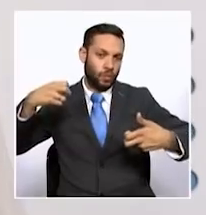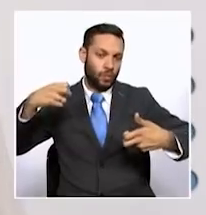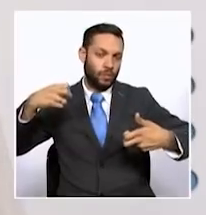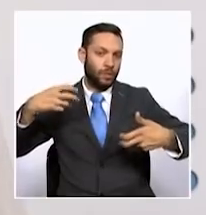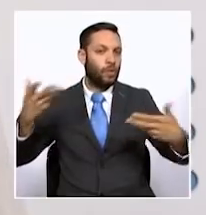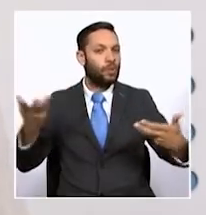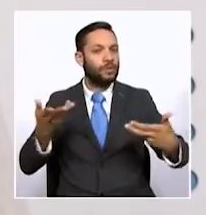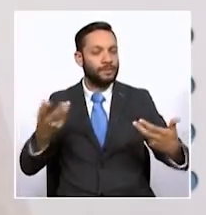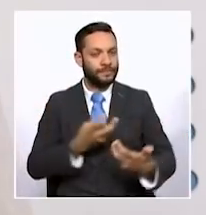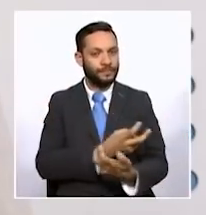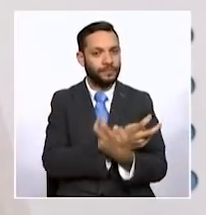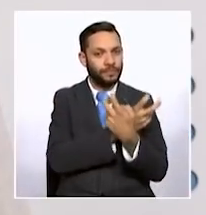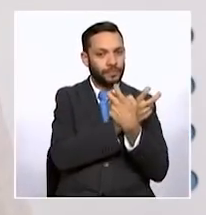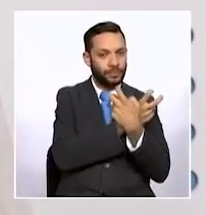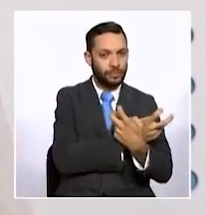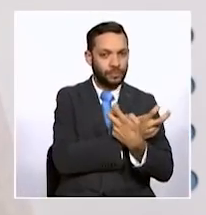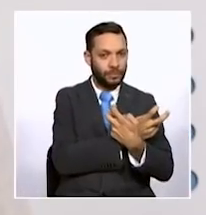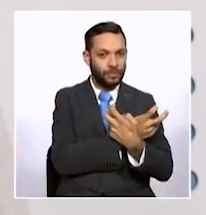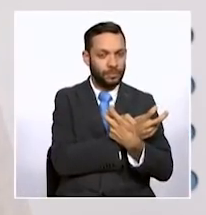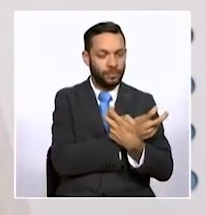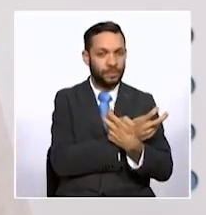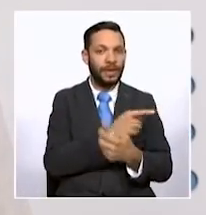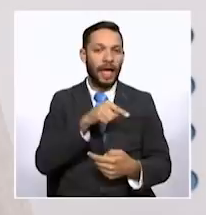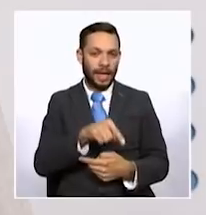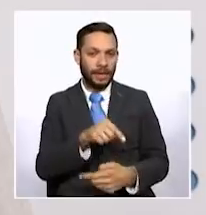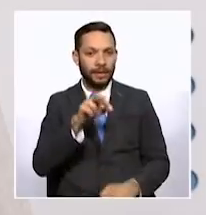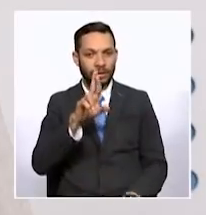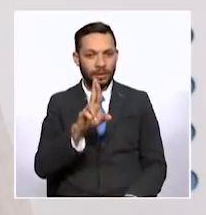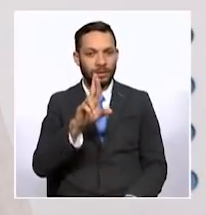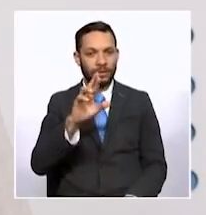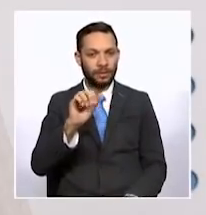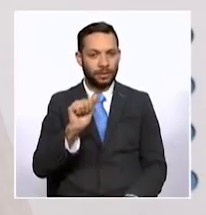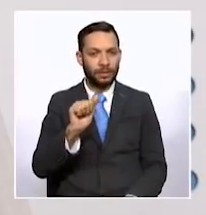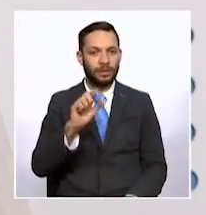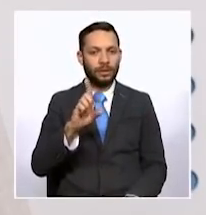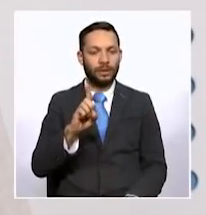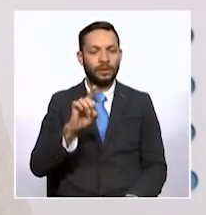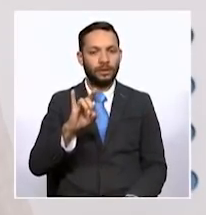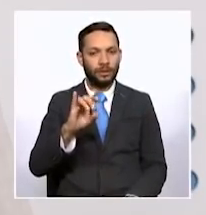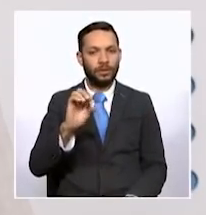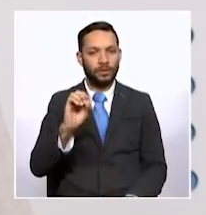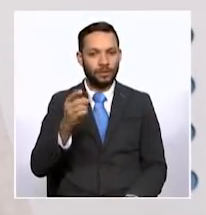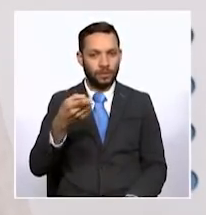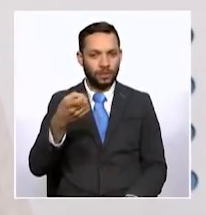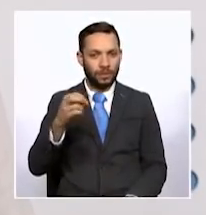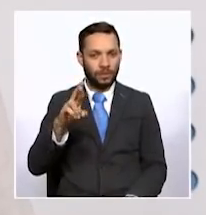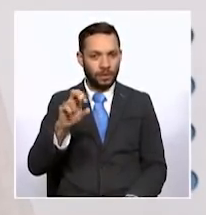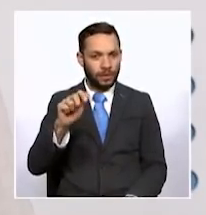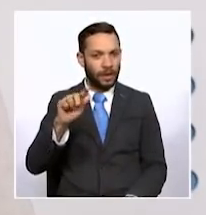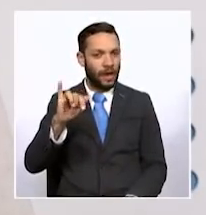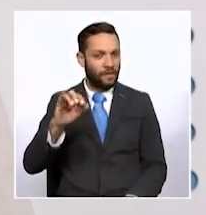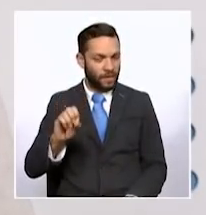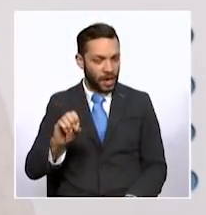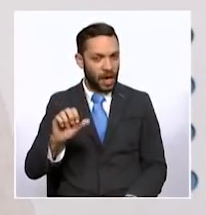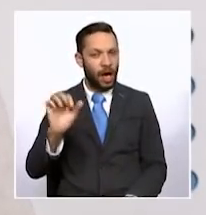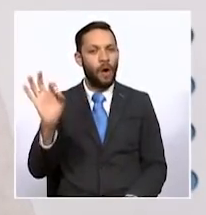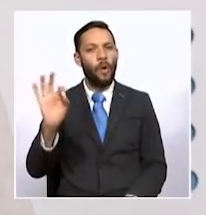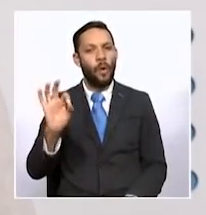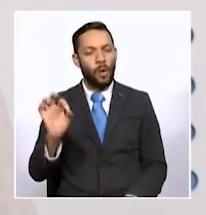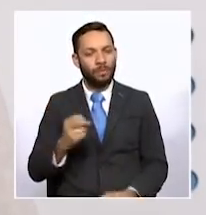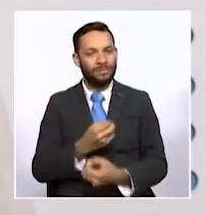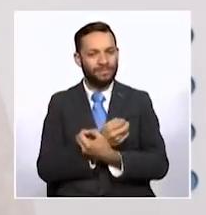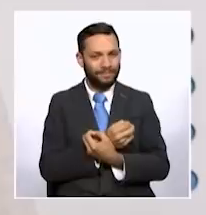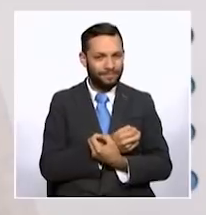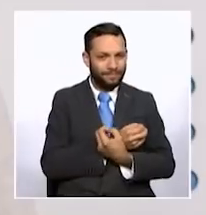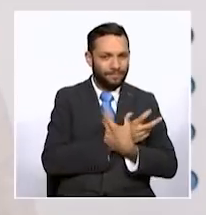parte ósea, principalmente lo que utilizamos es la radiografía. Cuando queremos ver un trauma agudo, o sea que podemos estar sospechando una fractura